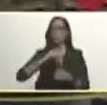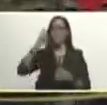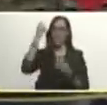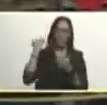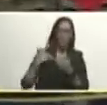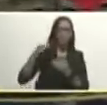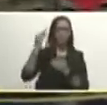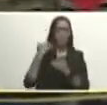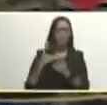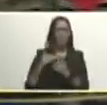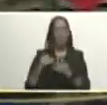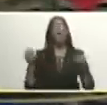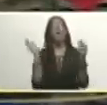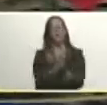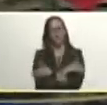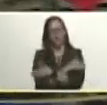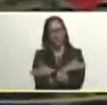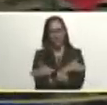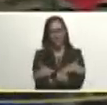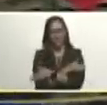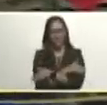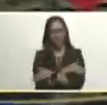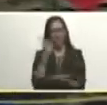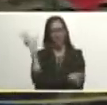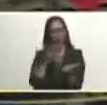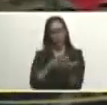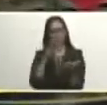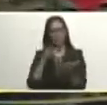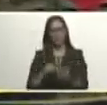siglos. Felicitaciones, autorizado.